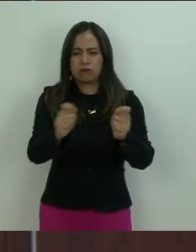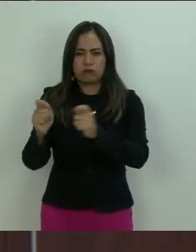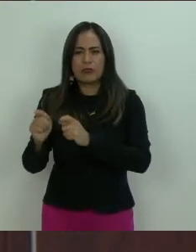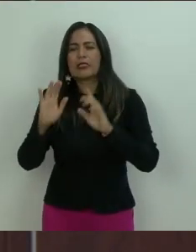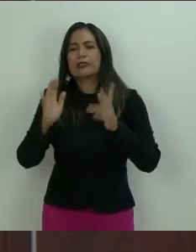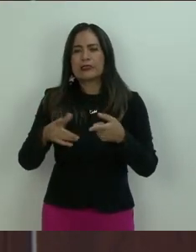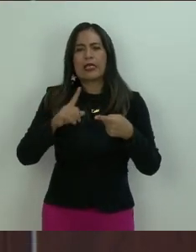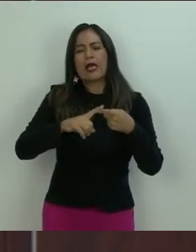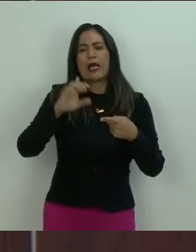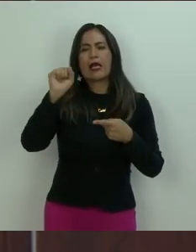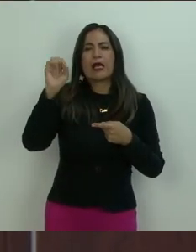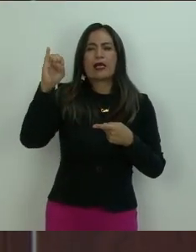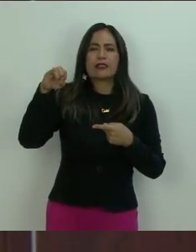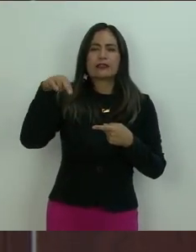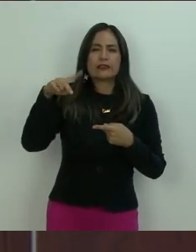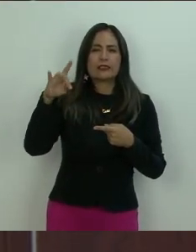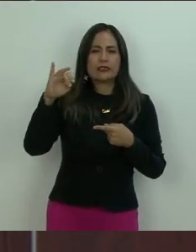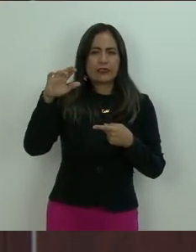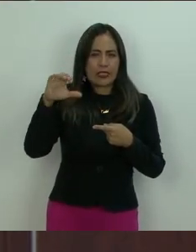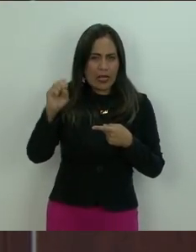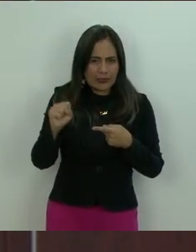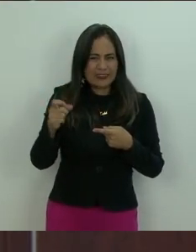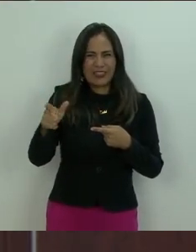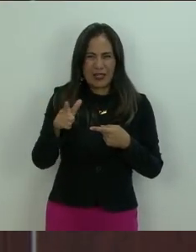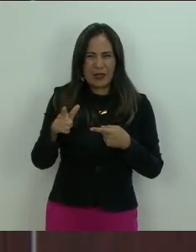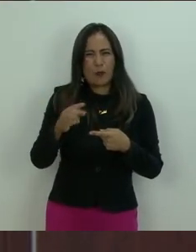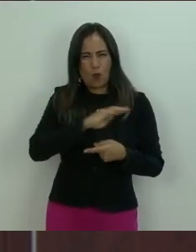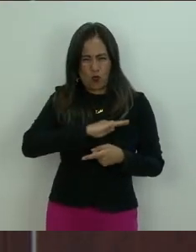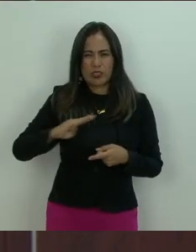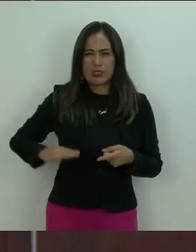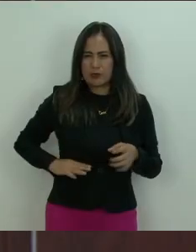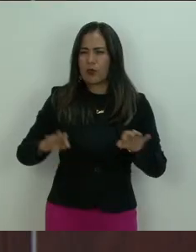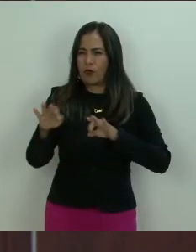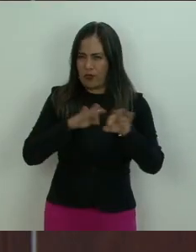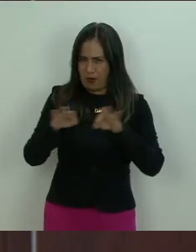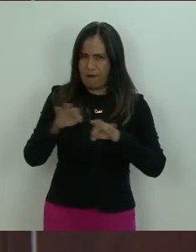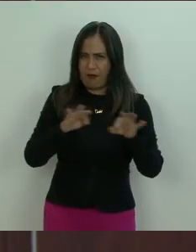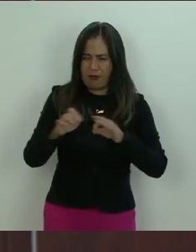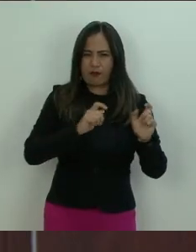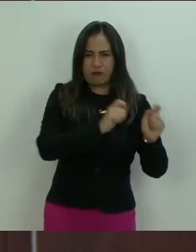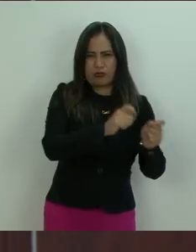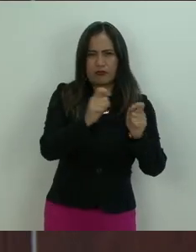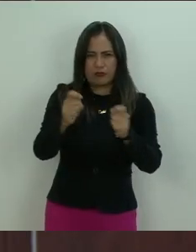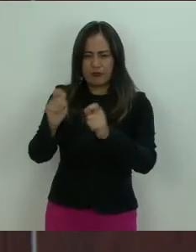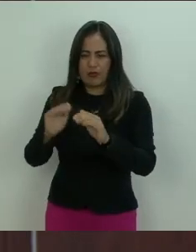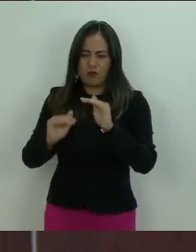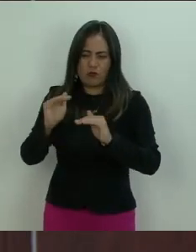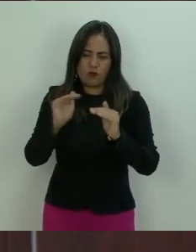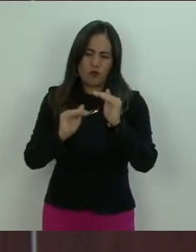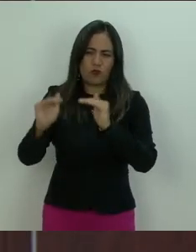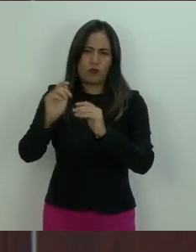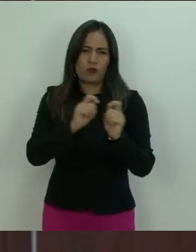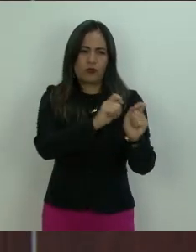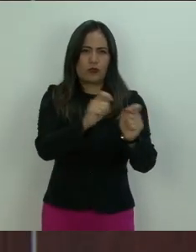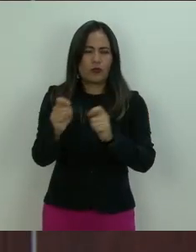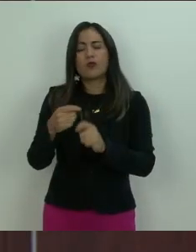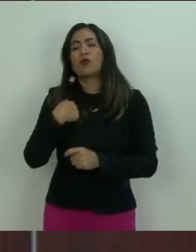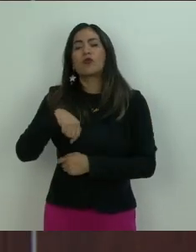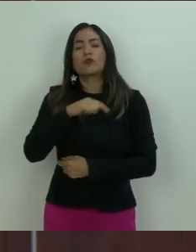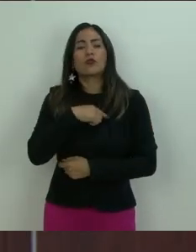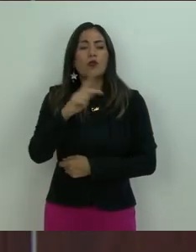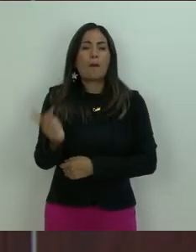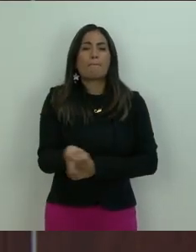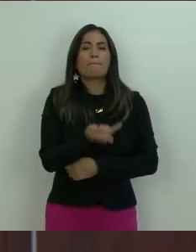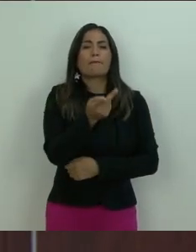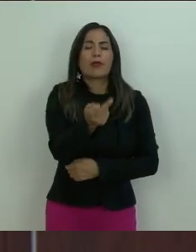síndicas, que ya tienen algún cargo a nivel municipal. Y ante la primera pregunta que hicimos